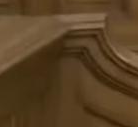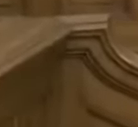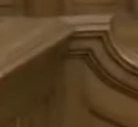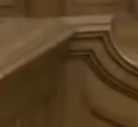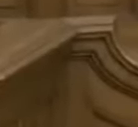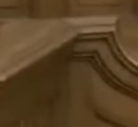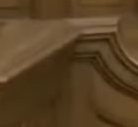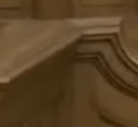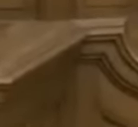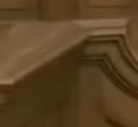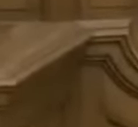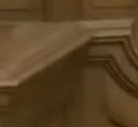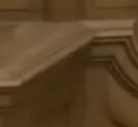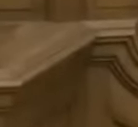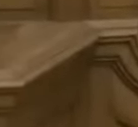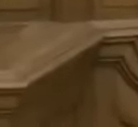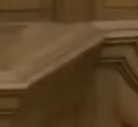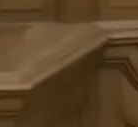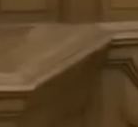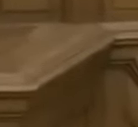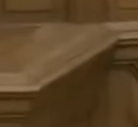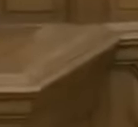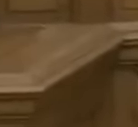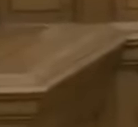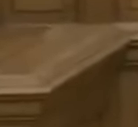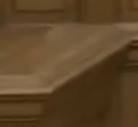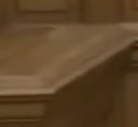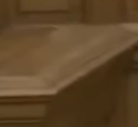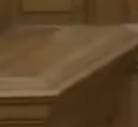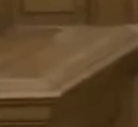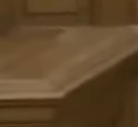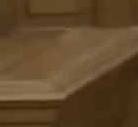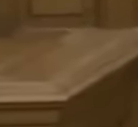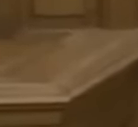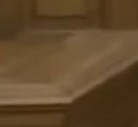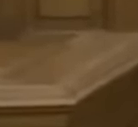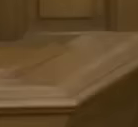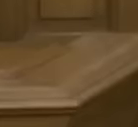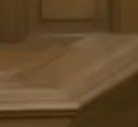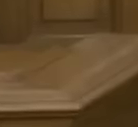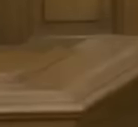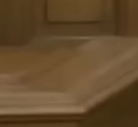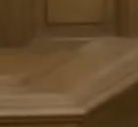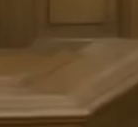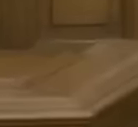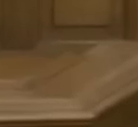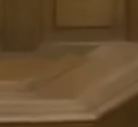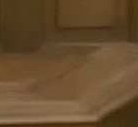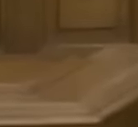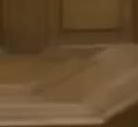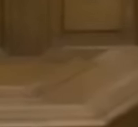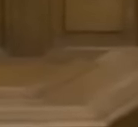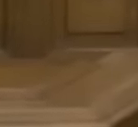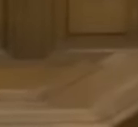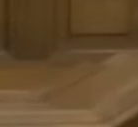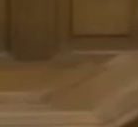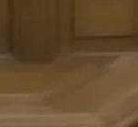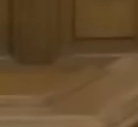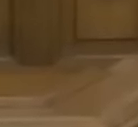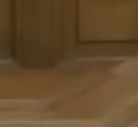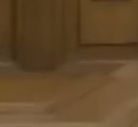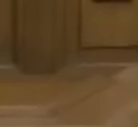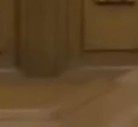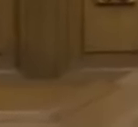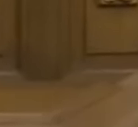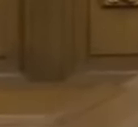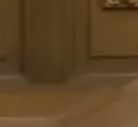queridos colegas parlamentarios, compañero presidente de este Parlamento, querida compañera